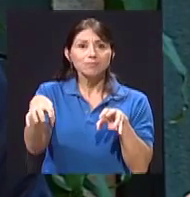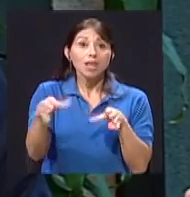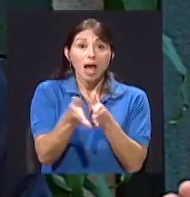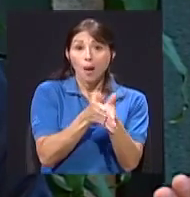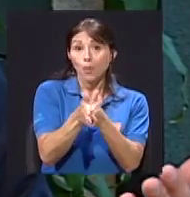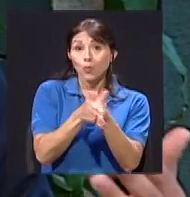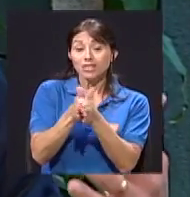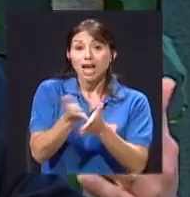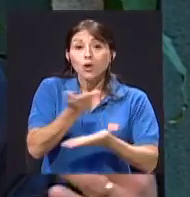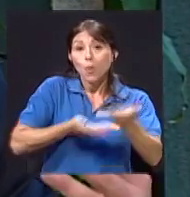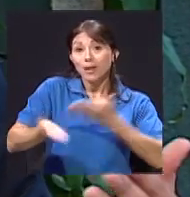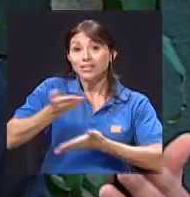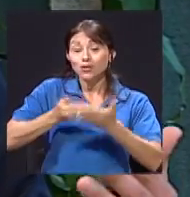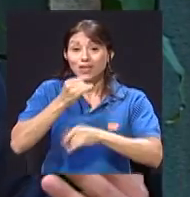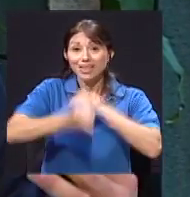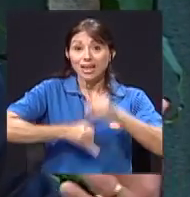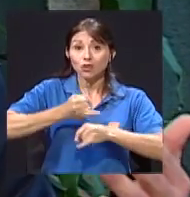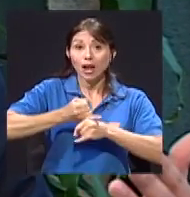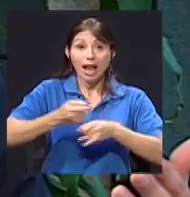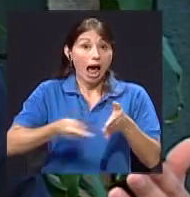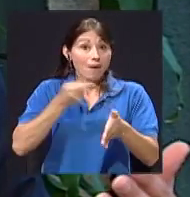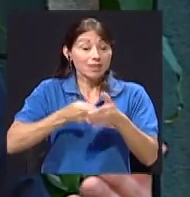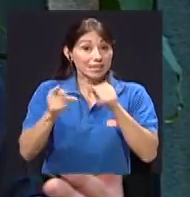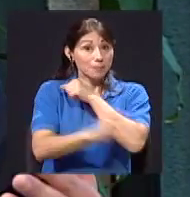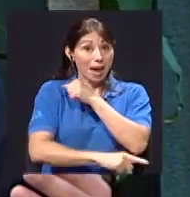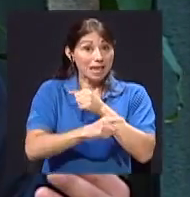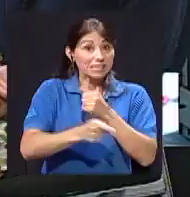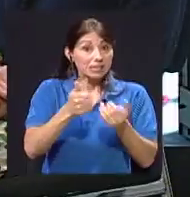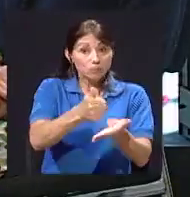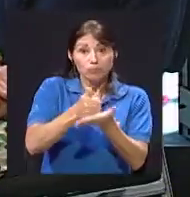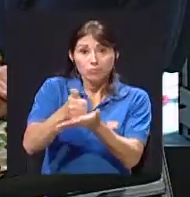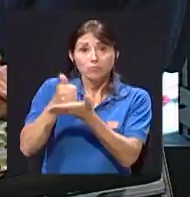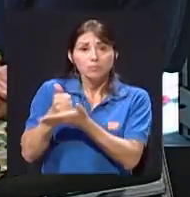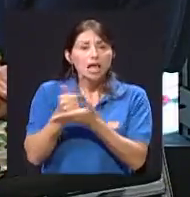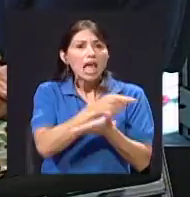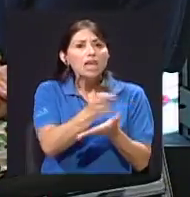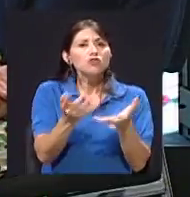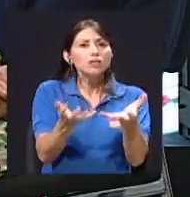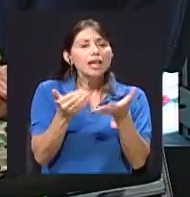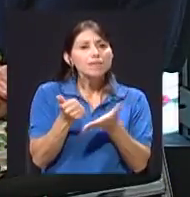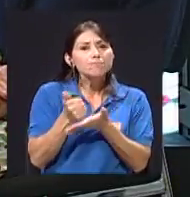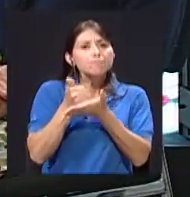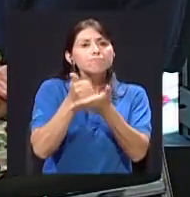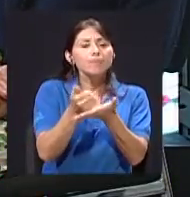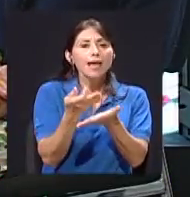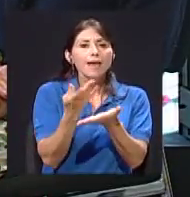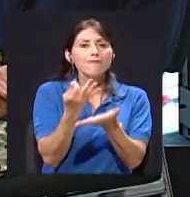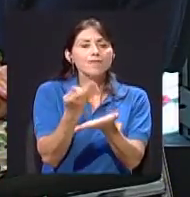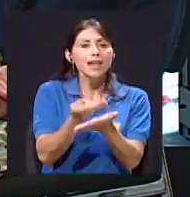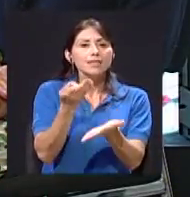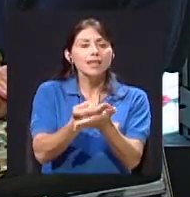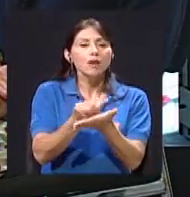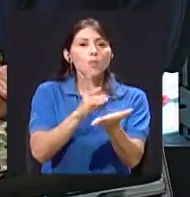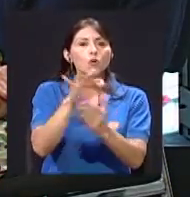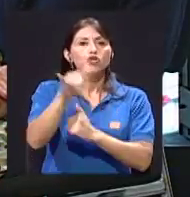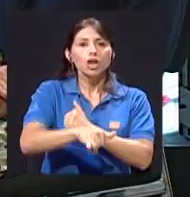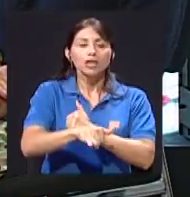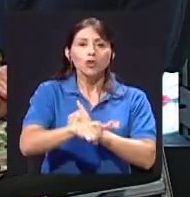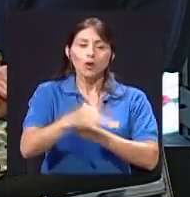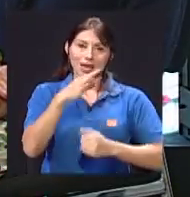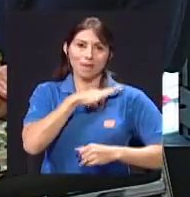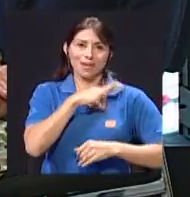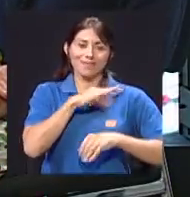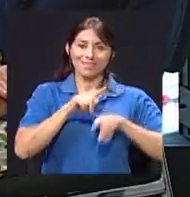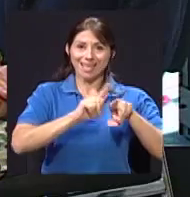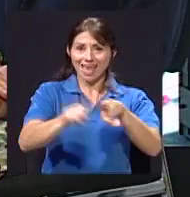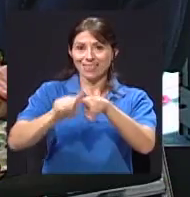cooperación internacional. Muchas veces países cooperantes, organizaciones buscan financiar un proyecto que tenga un beneficio regional, que beneficie en este caso